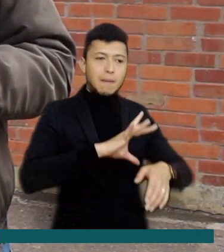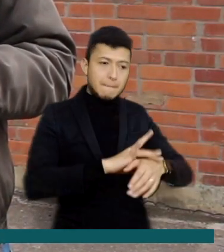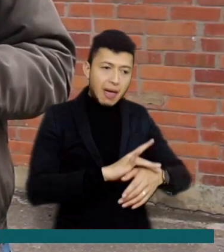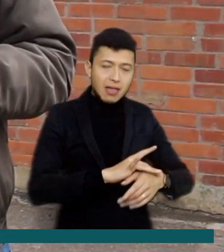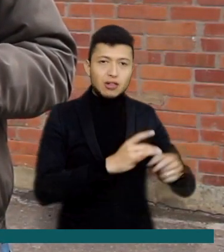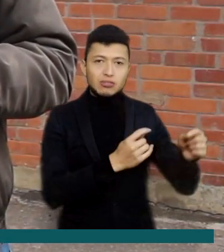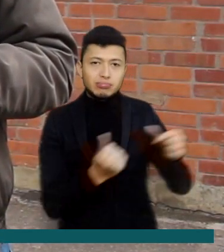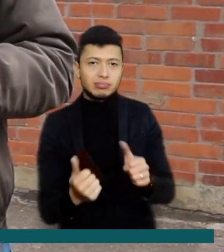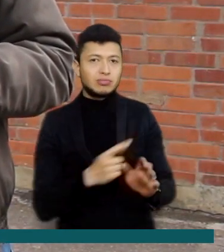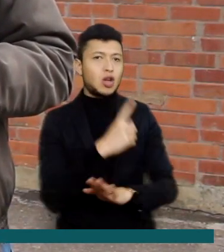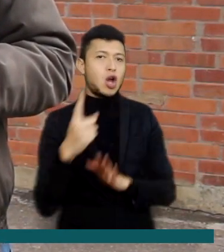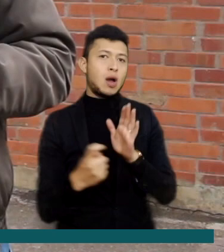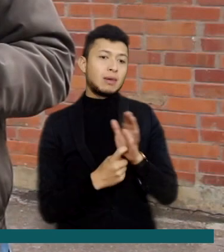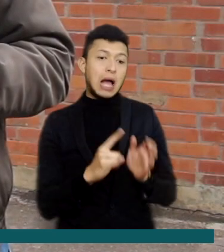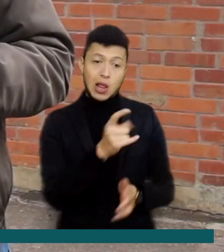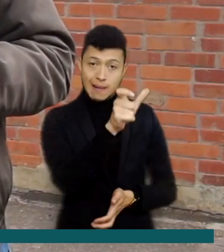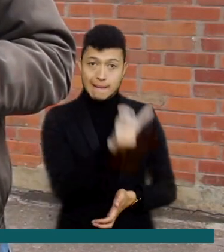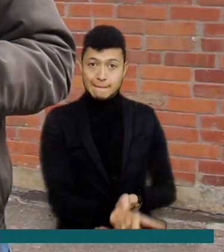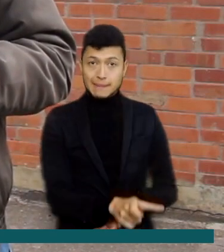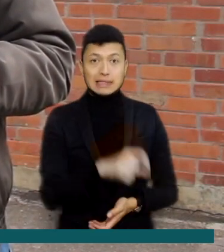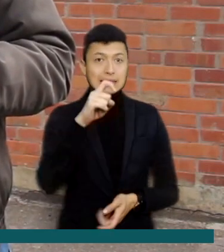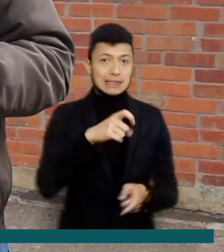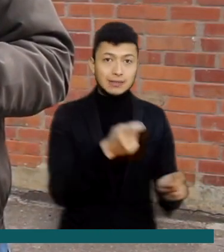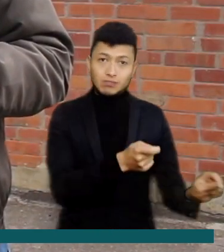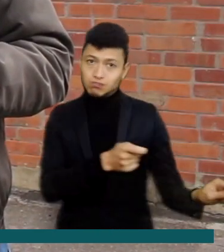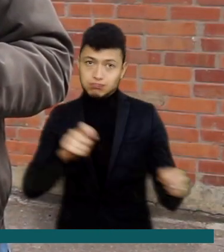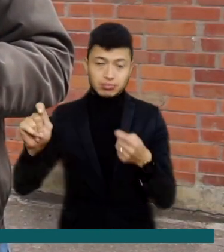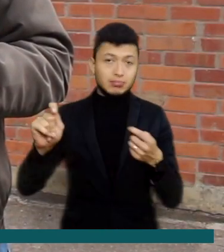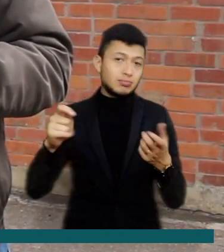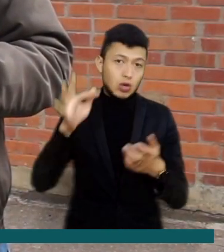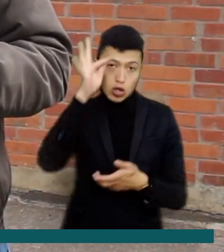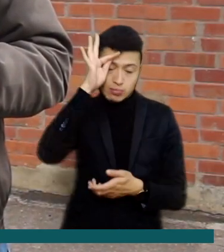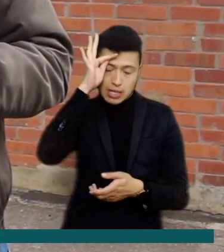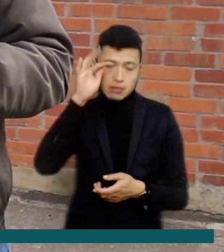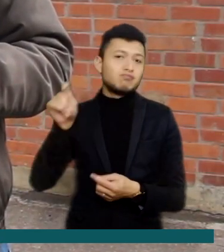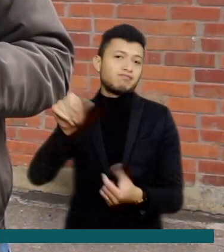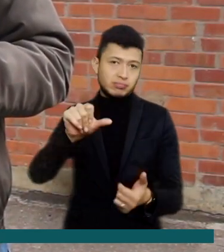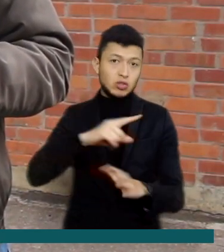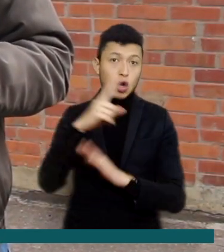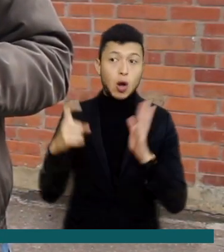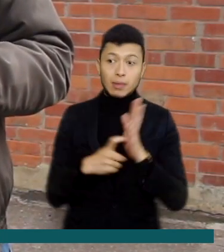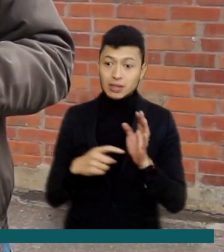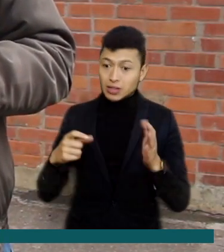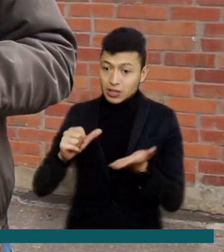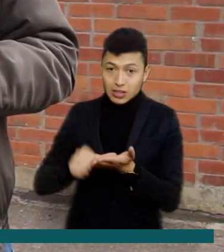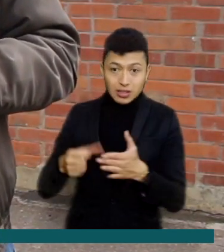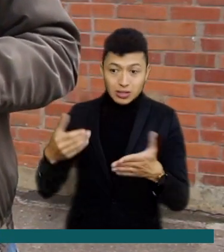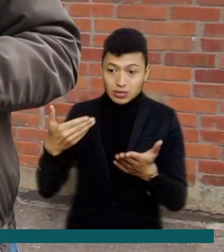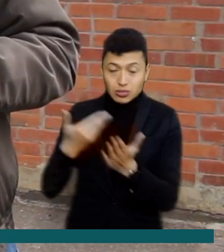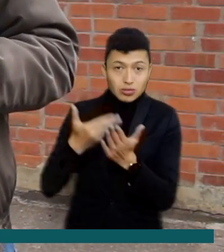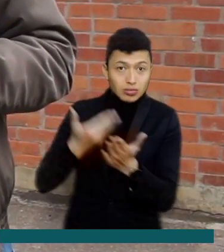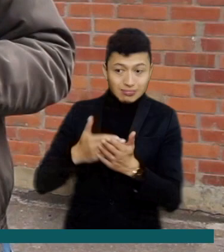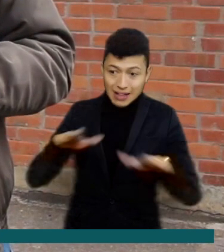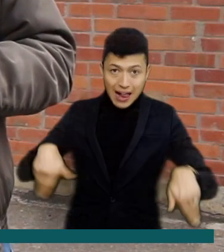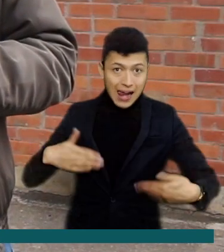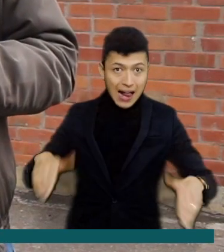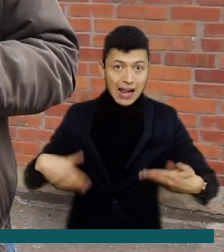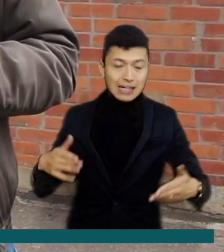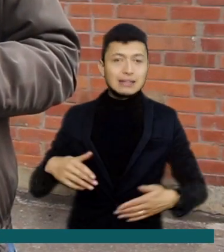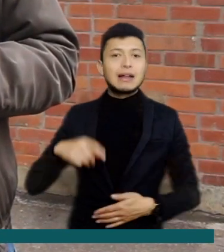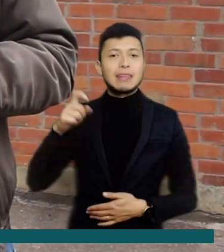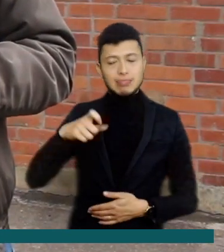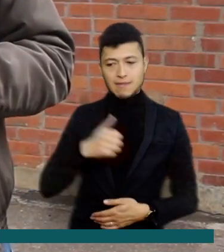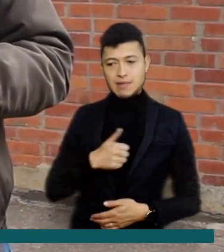gastos médicos en caso de que la persona tenga que ser trasladada a un hospital. Sin él, el usuario del vehículo